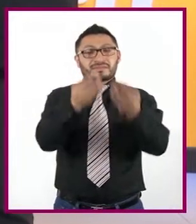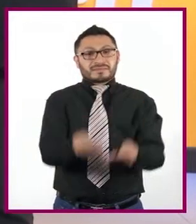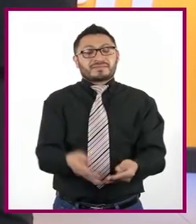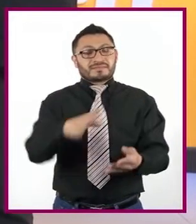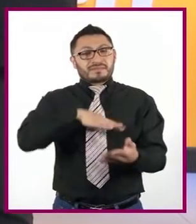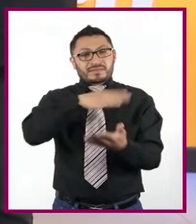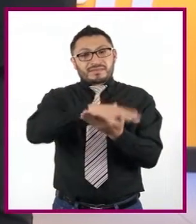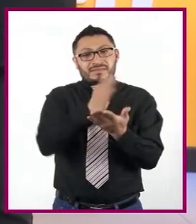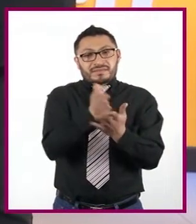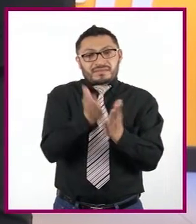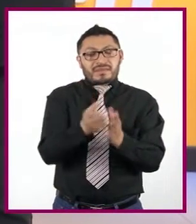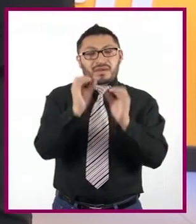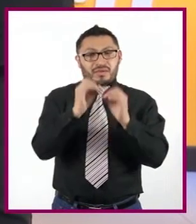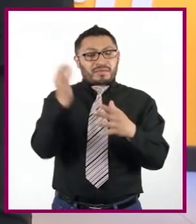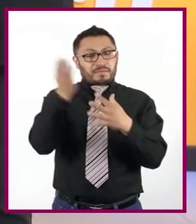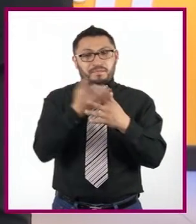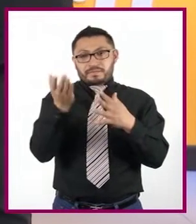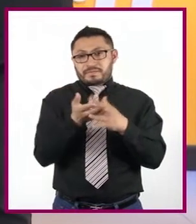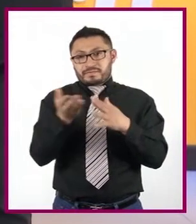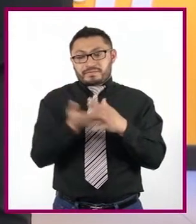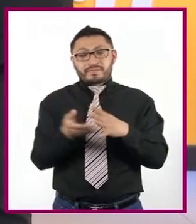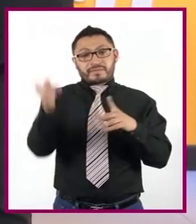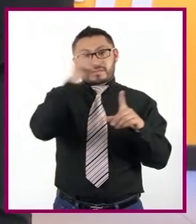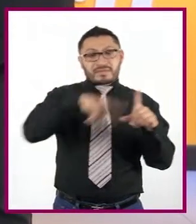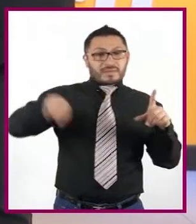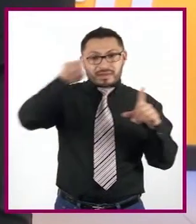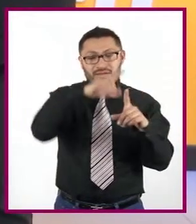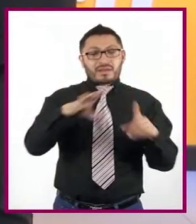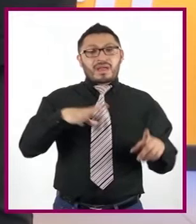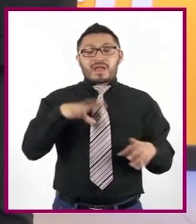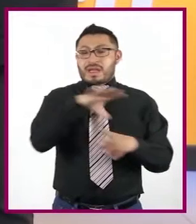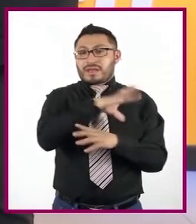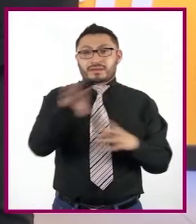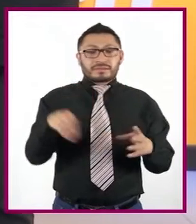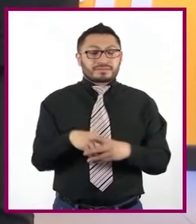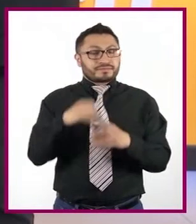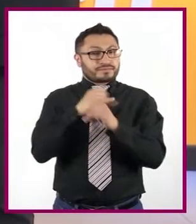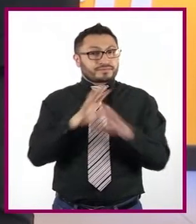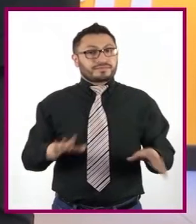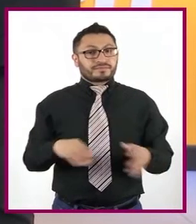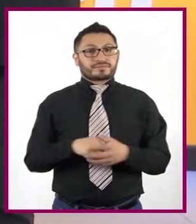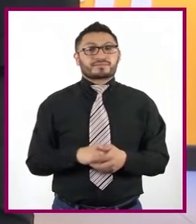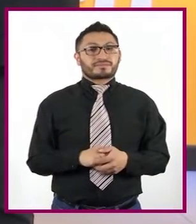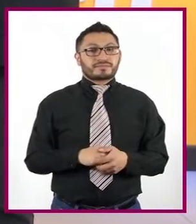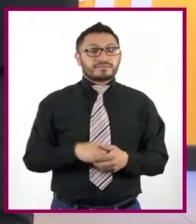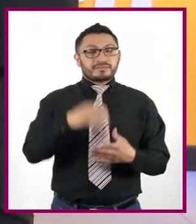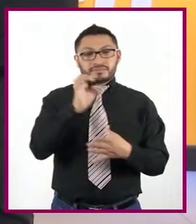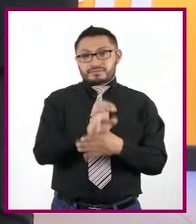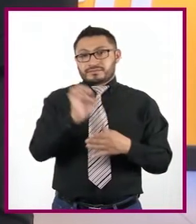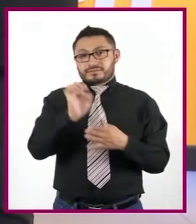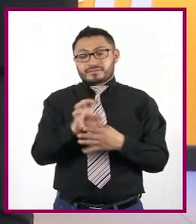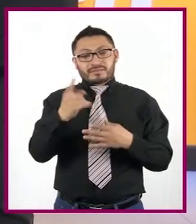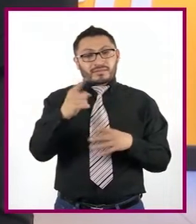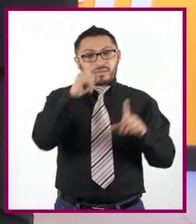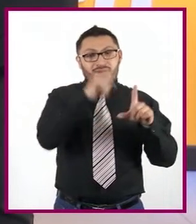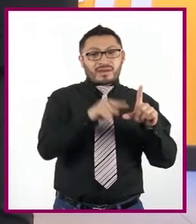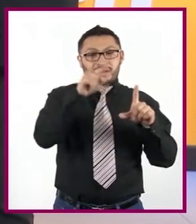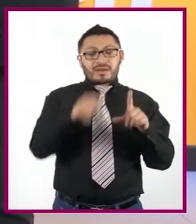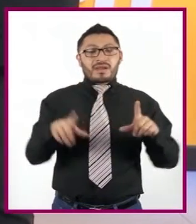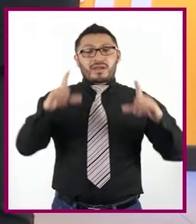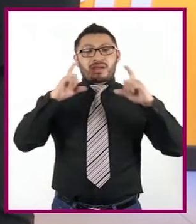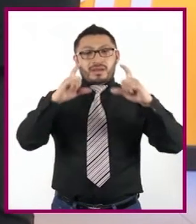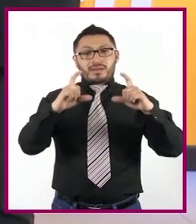o categorías. El círculo completo representa la totalidad de la información. Por consiguiente, una gráfica de